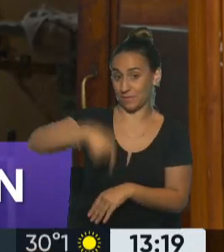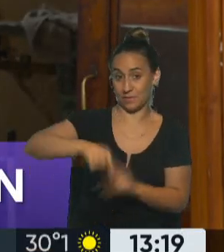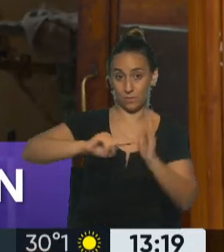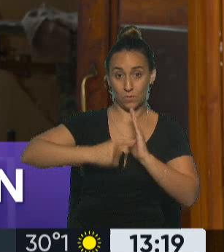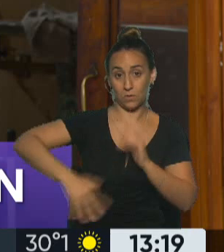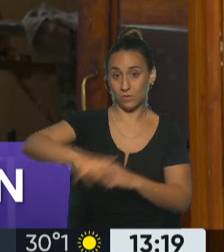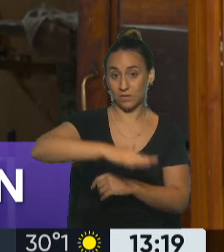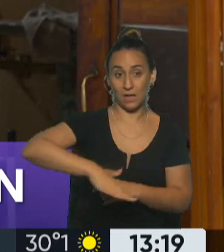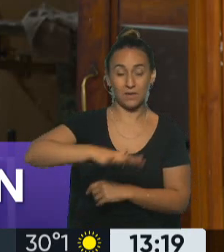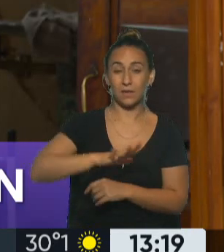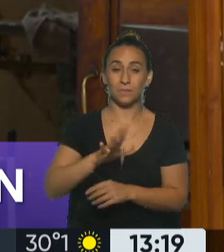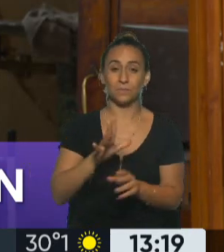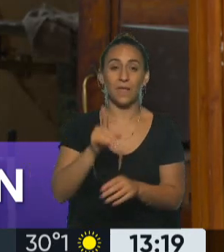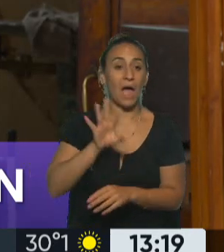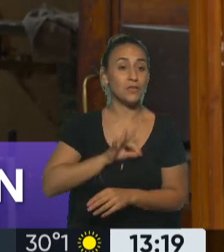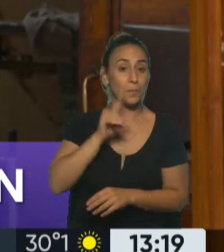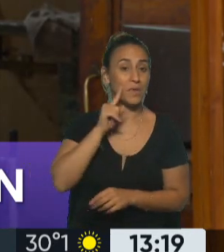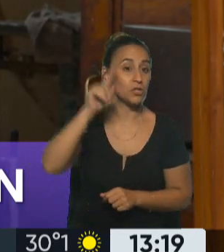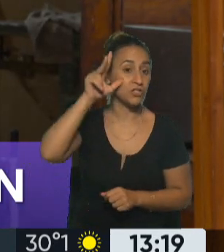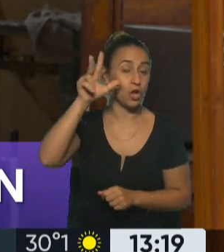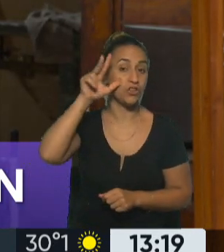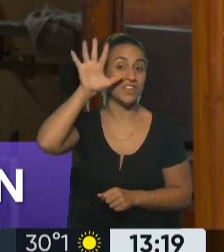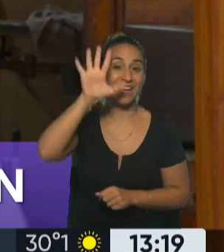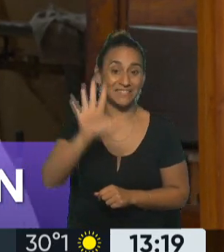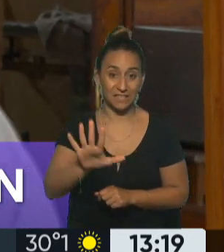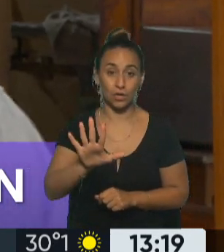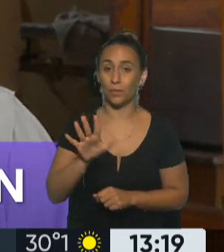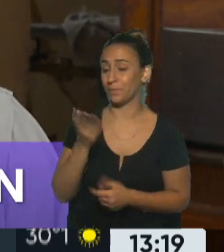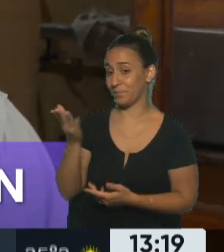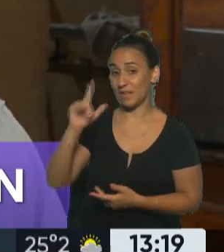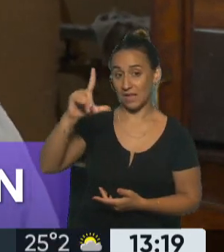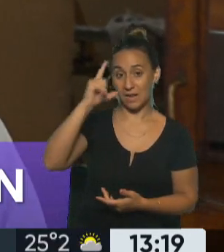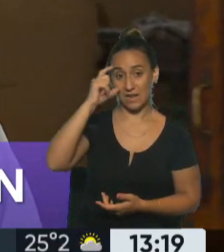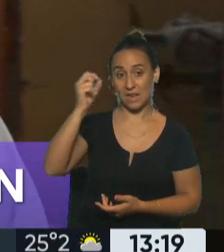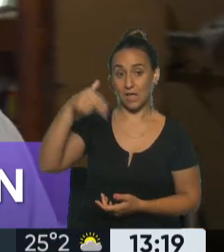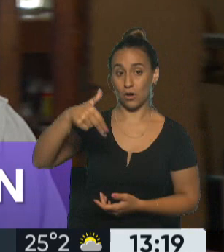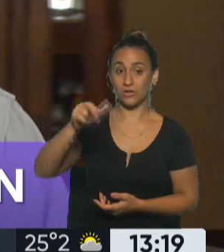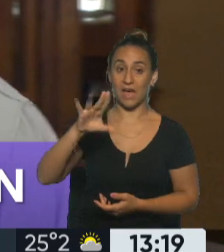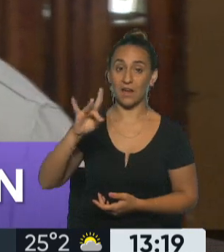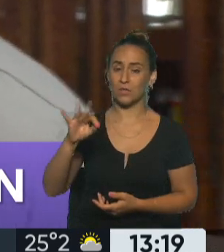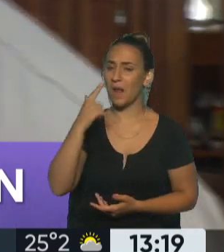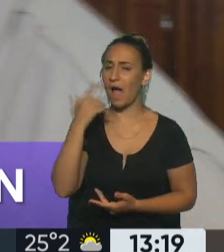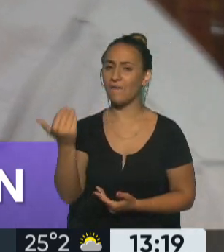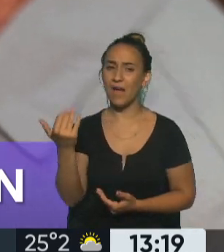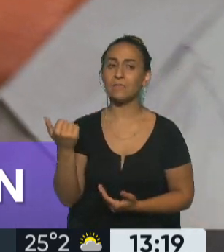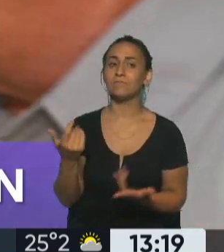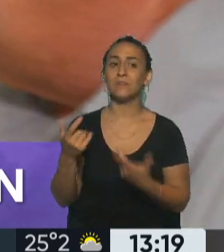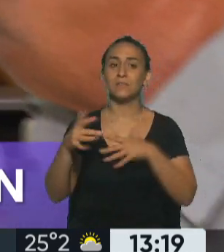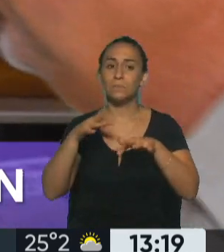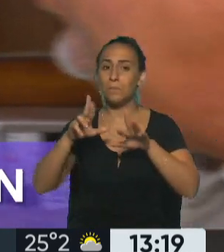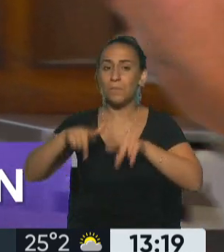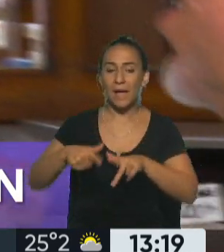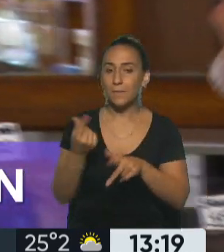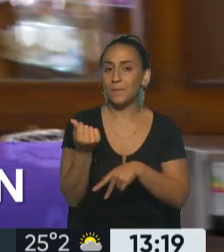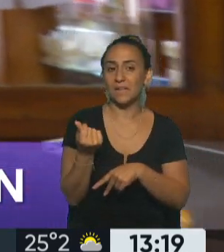panadería de 1885 estamos con Leonardo para saber cómo está la situación respecto del pan se ha aumentado